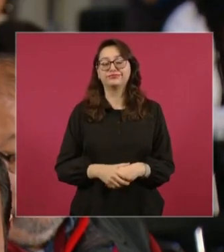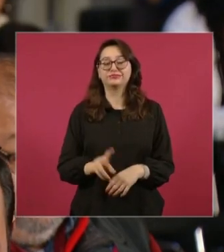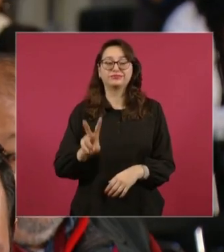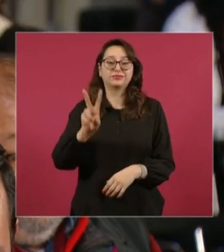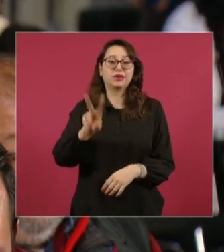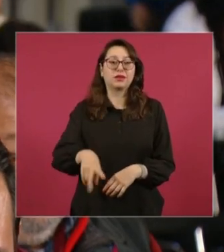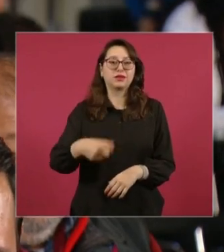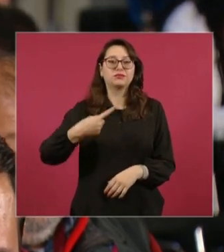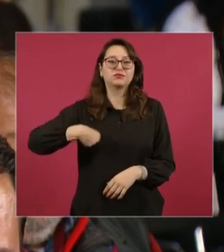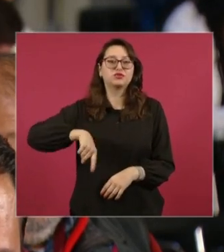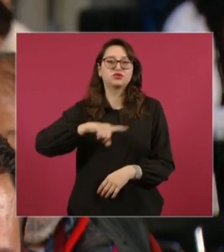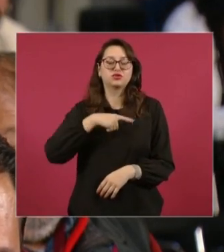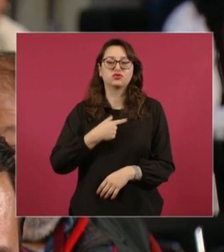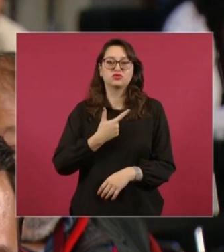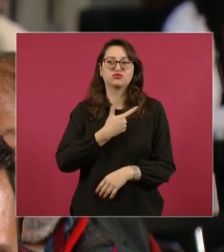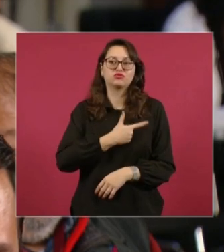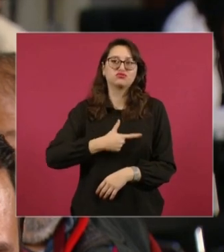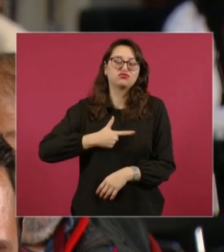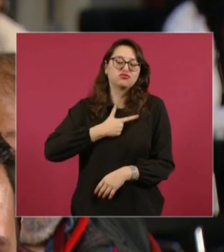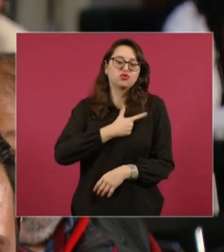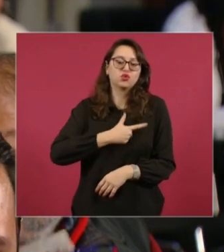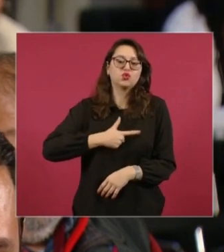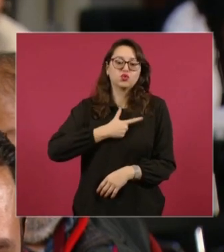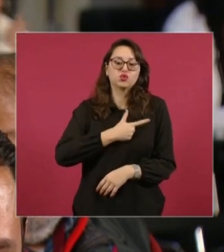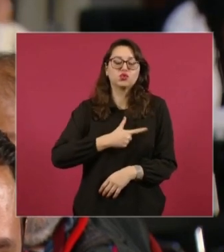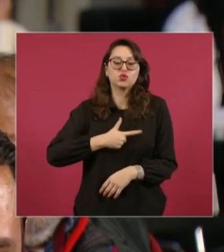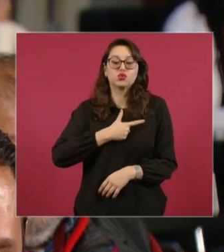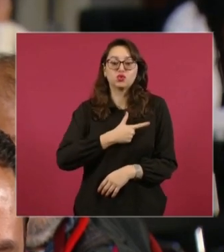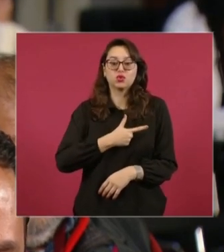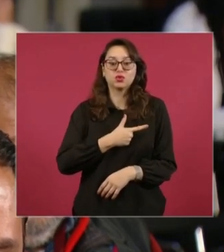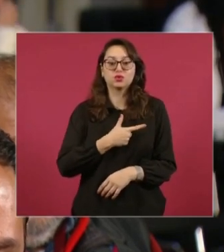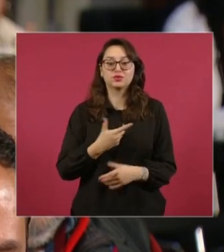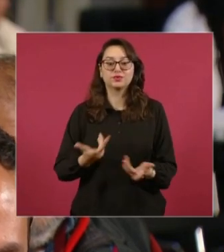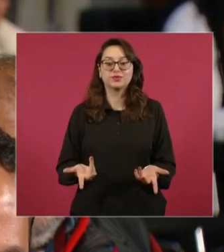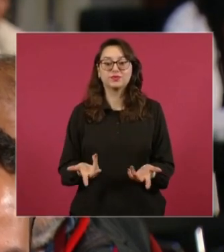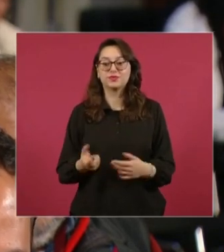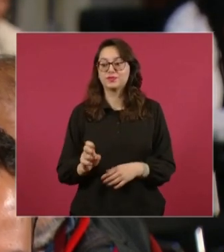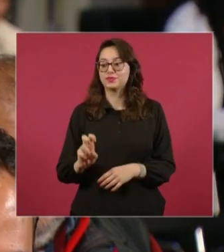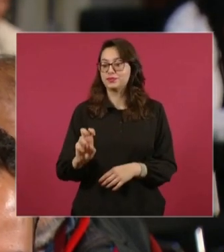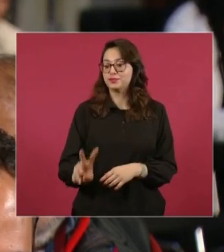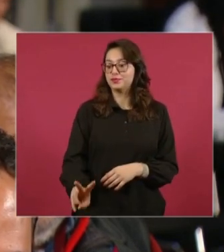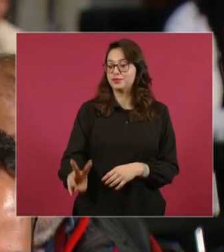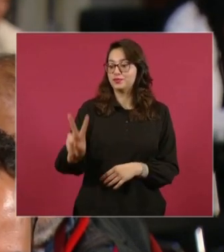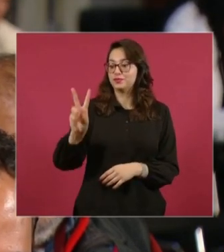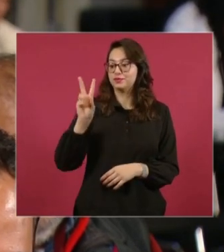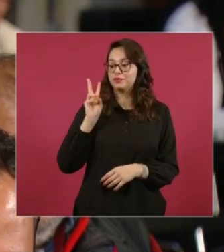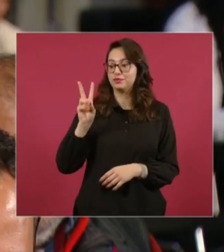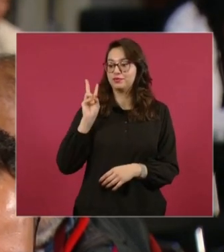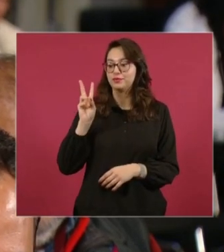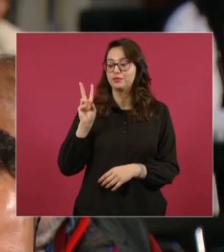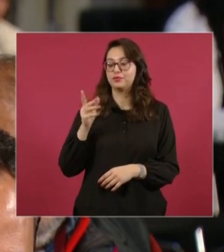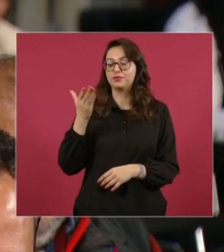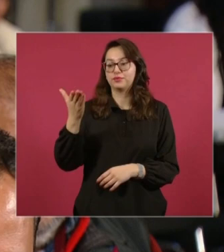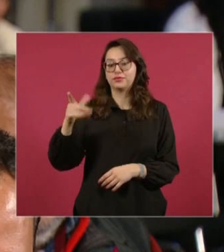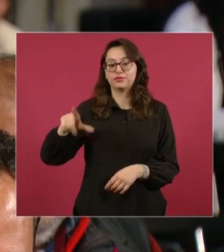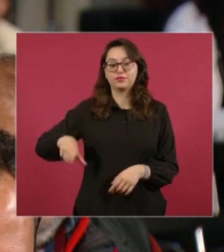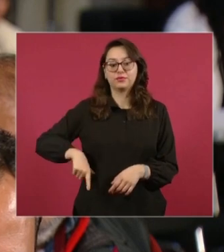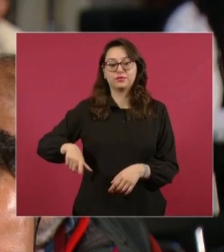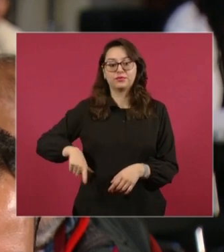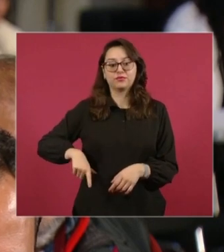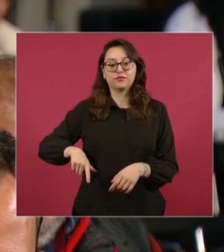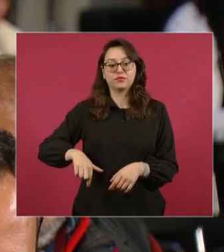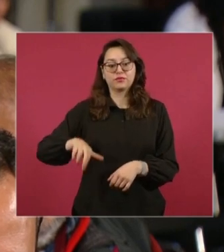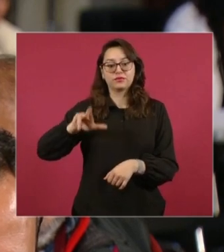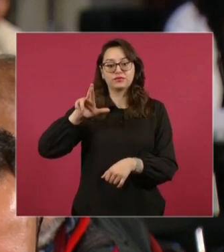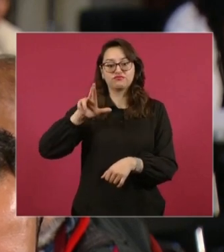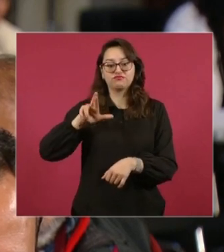es grato ver en esta ocasión, el pasado viernes a nivel nacional, cómo el gobernador, desde el día uno,